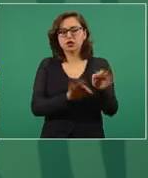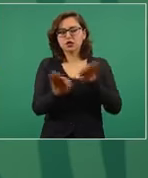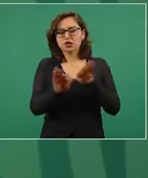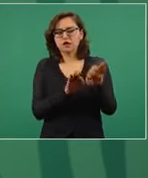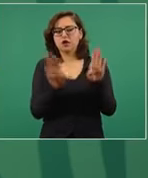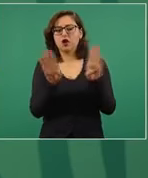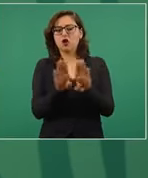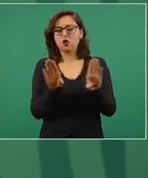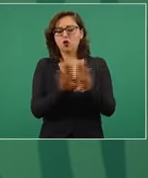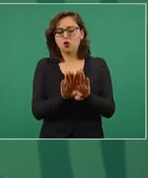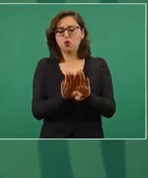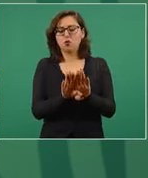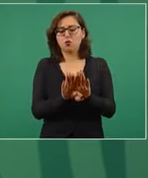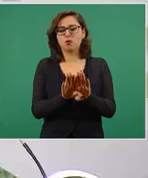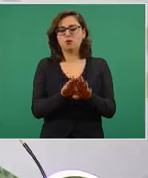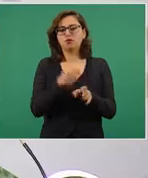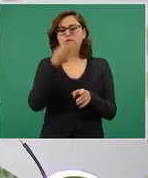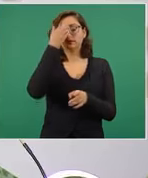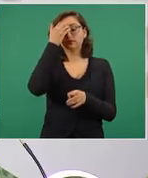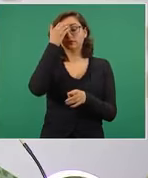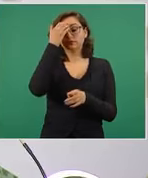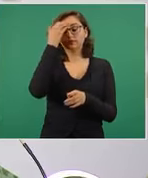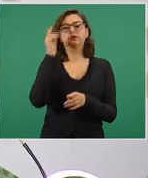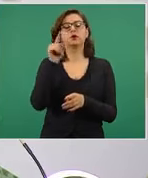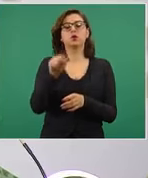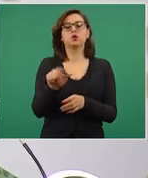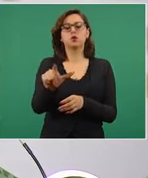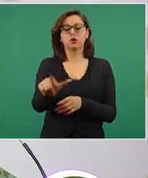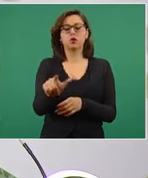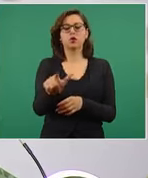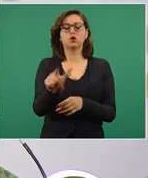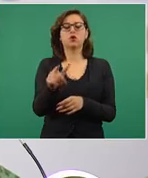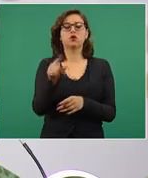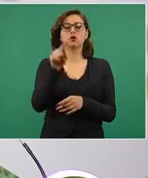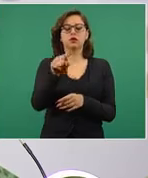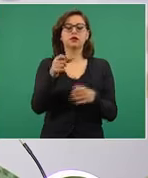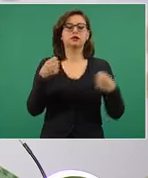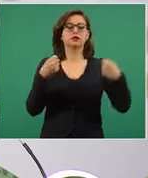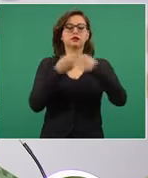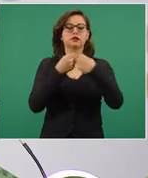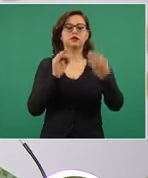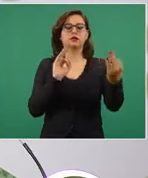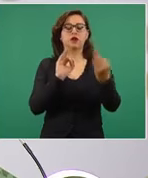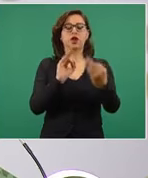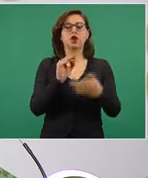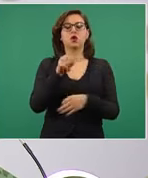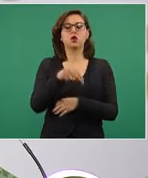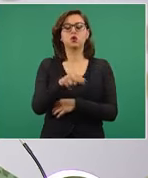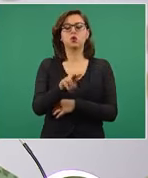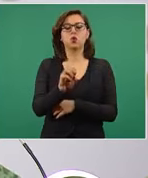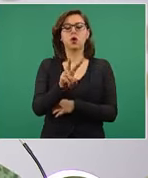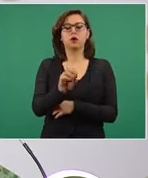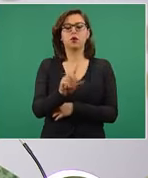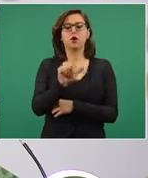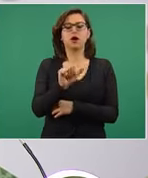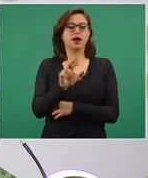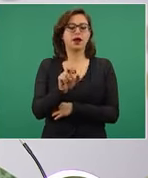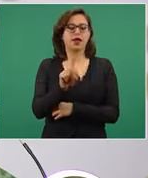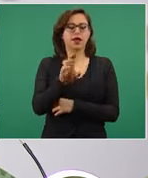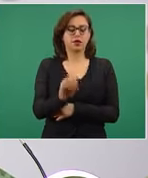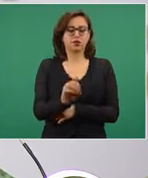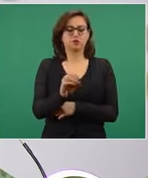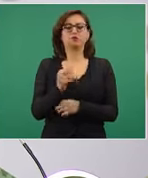las aduanas de Puerto Colombia y Comercio Mundial en Nuevo Laredo, en donde nos mostraron cómo han ido